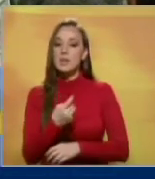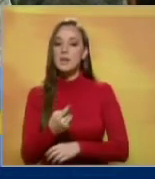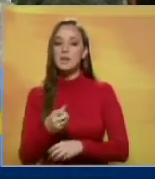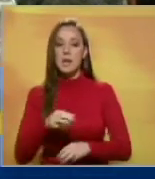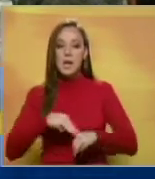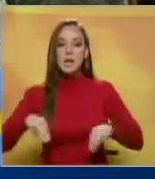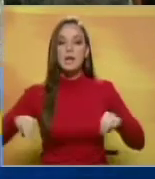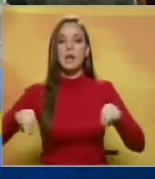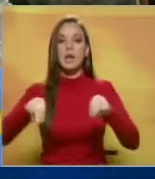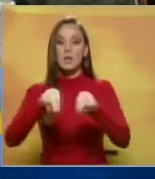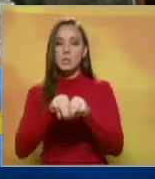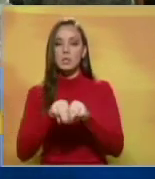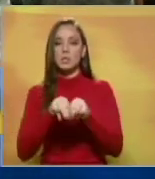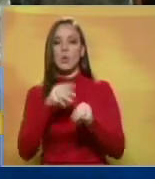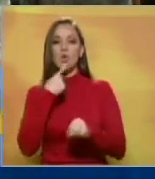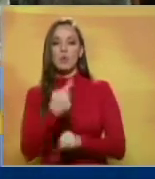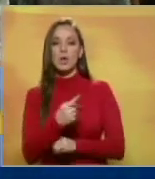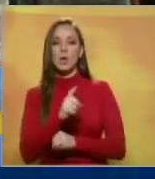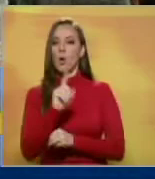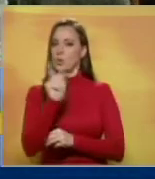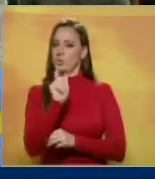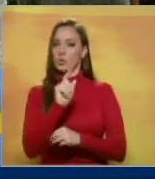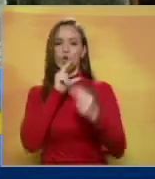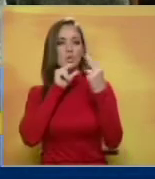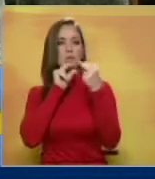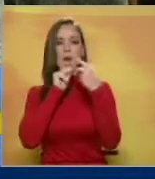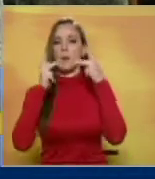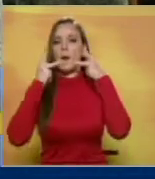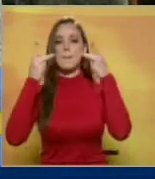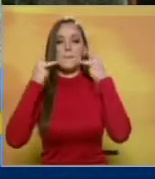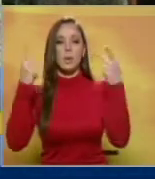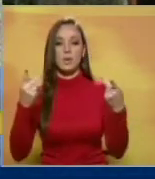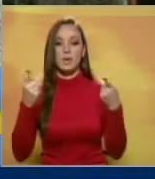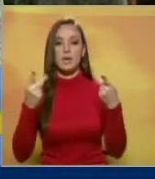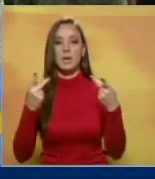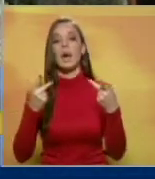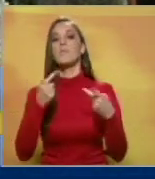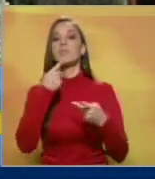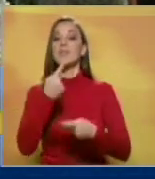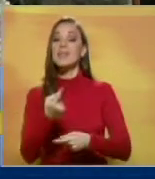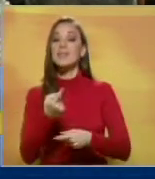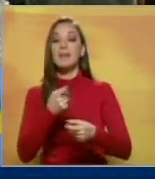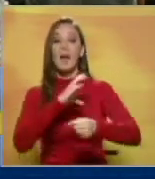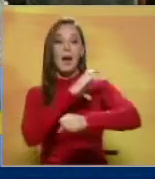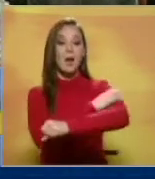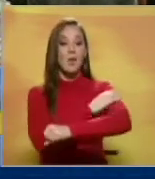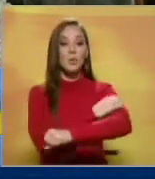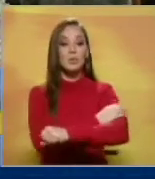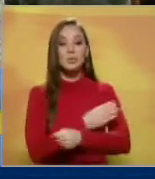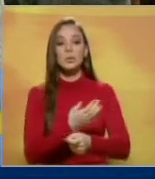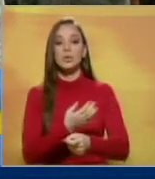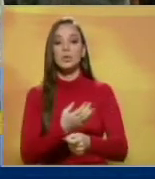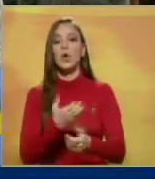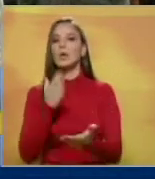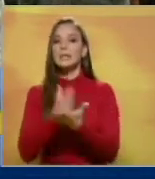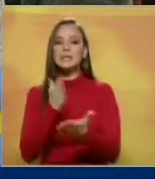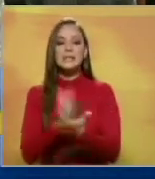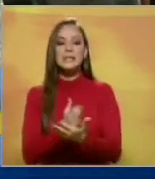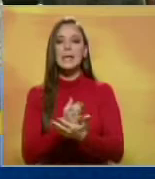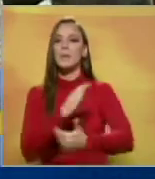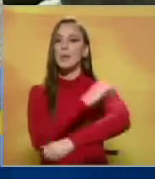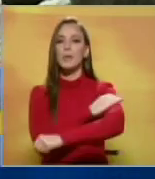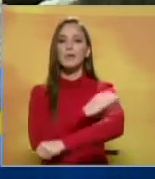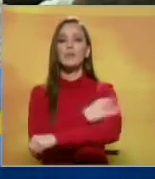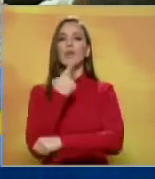estatal y descartó todo el cen trate de un tema político respecto aseguró que siempre se estima los